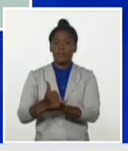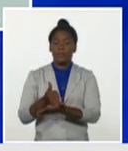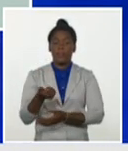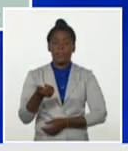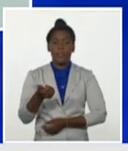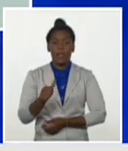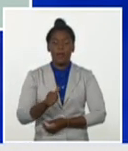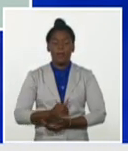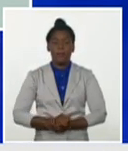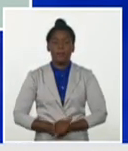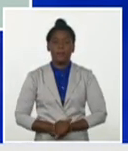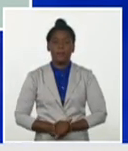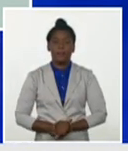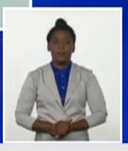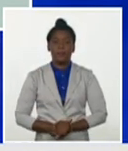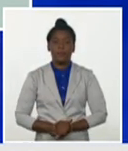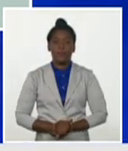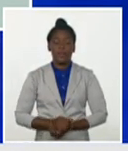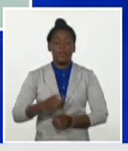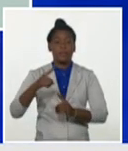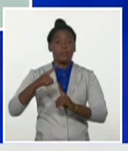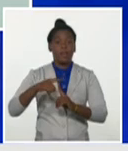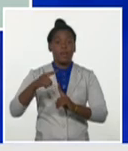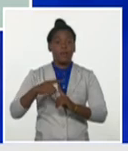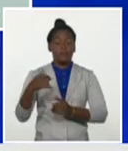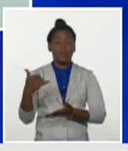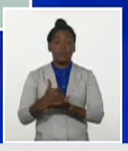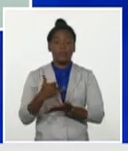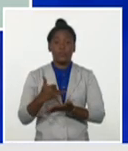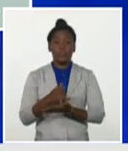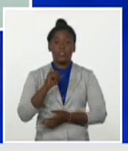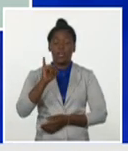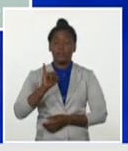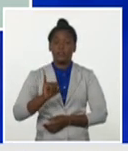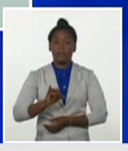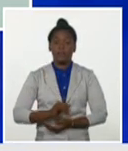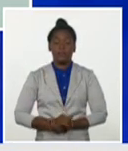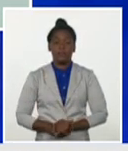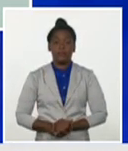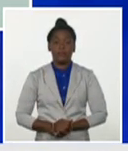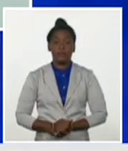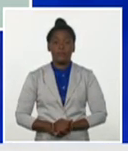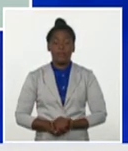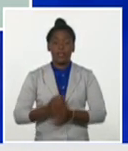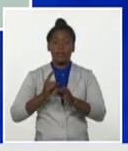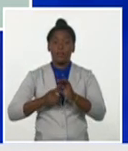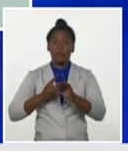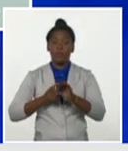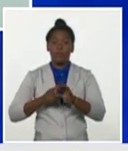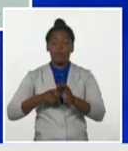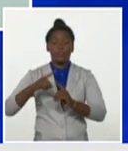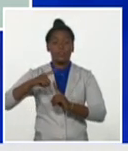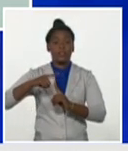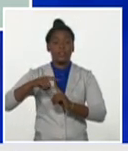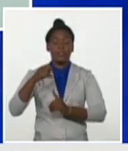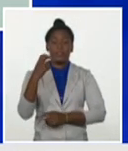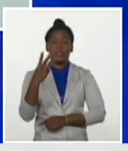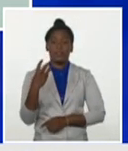mayor. Tahuasco y Jatibonico con 6 cada uno. Cabaiguán y Trinidad con 3 cada